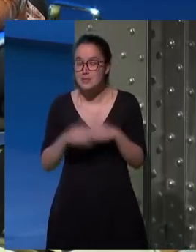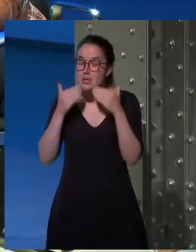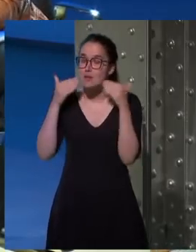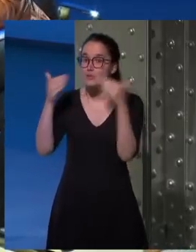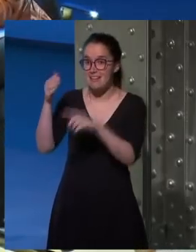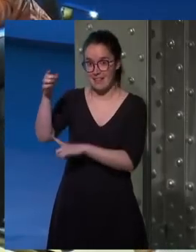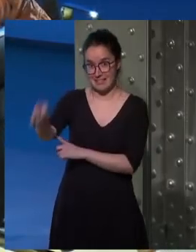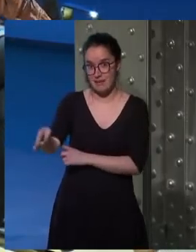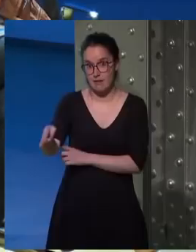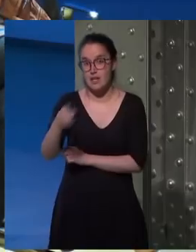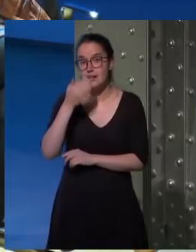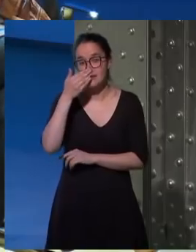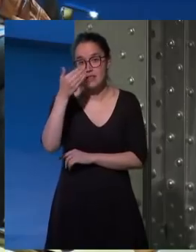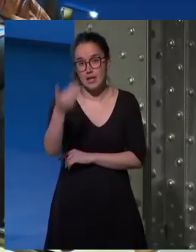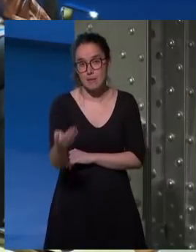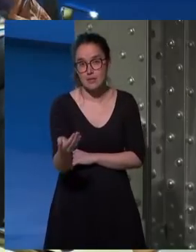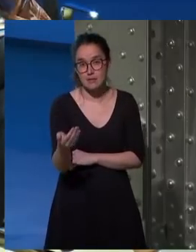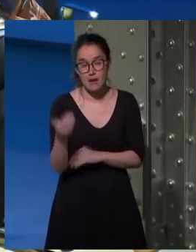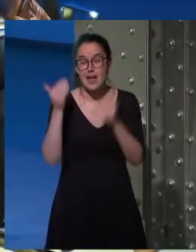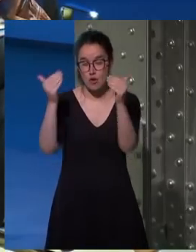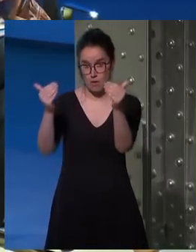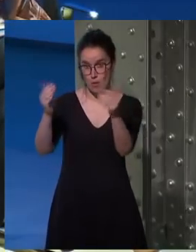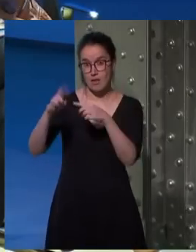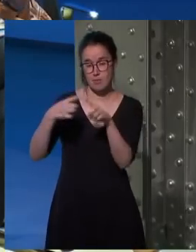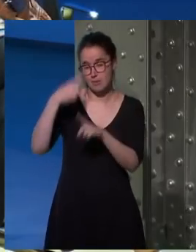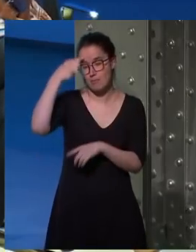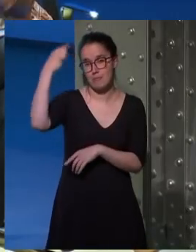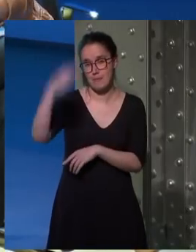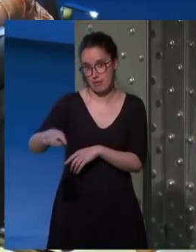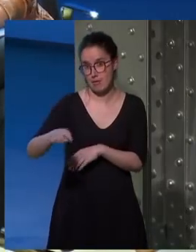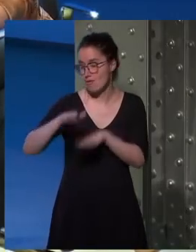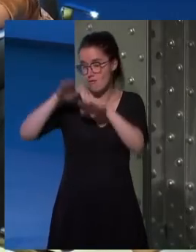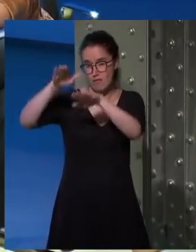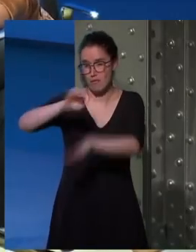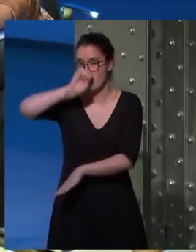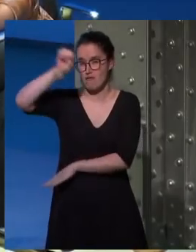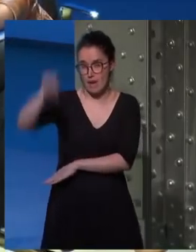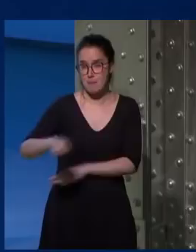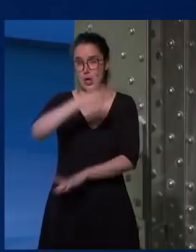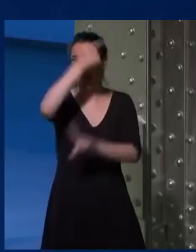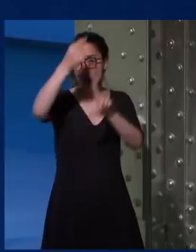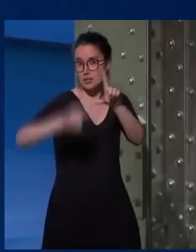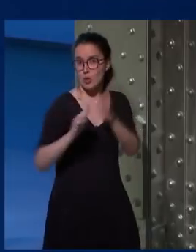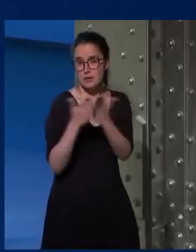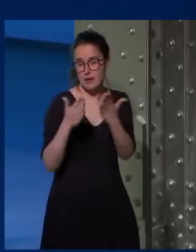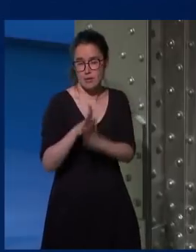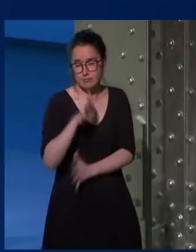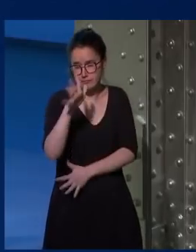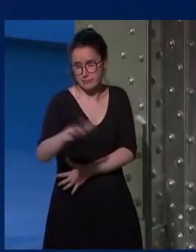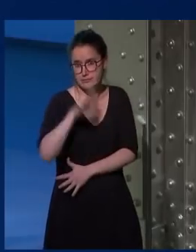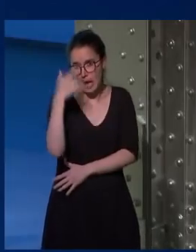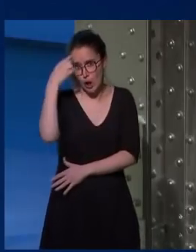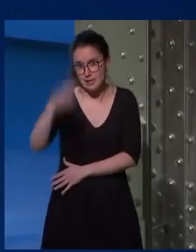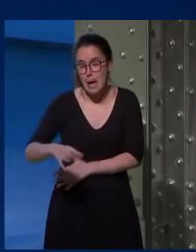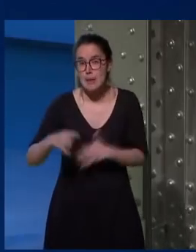Muchas gracias a ti. No, la verdad es que yo te doy la enhorabuena, además, si lo sabes, que soy admiradora tuya, pero es que las ilustraciones de este libro son una auténtica pasada y lo